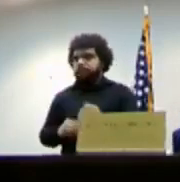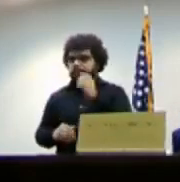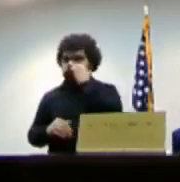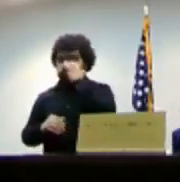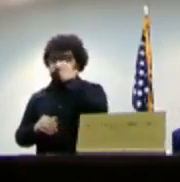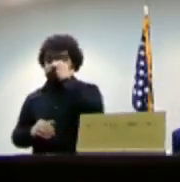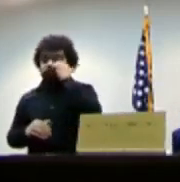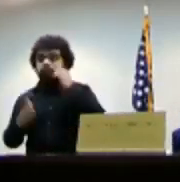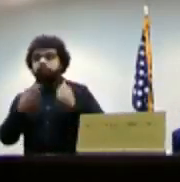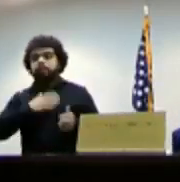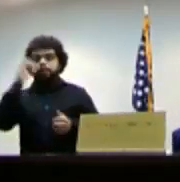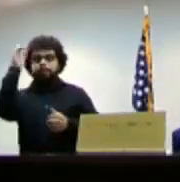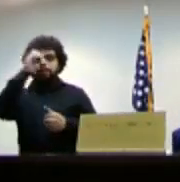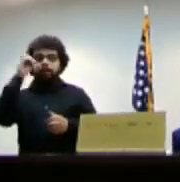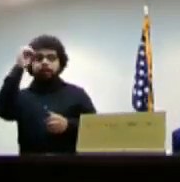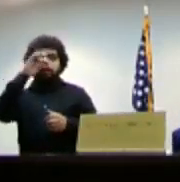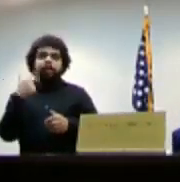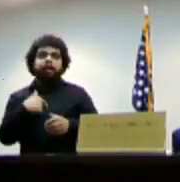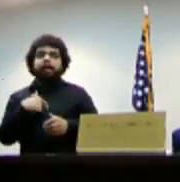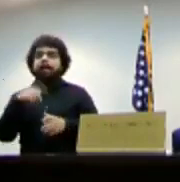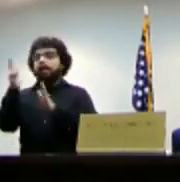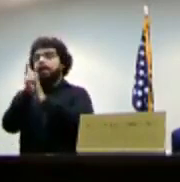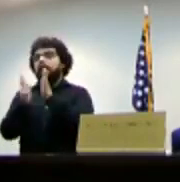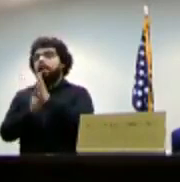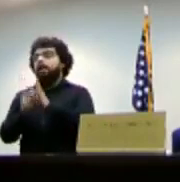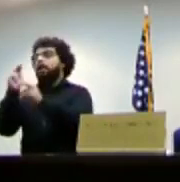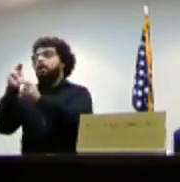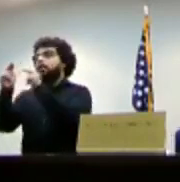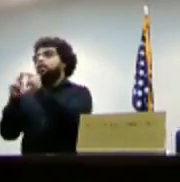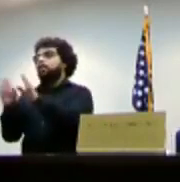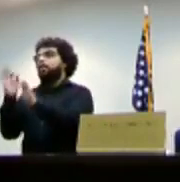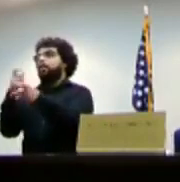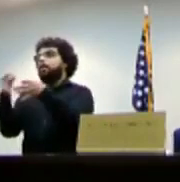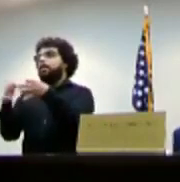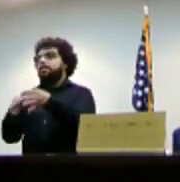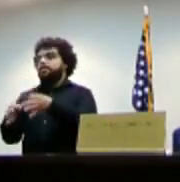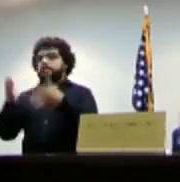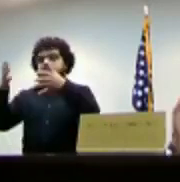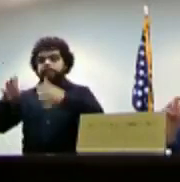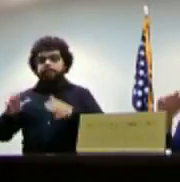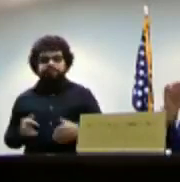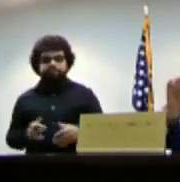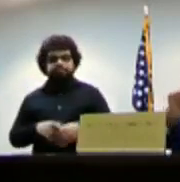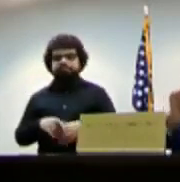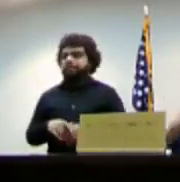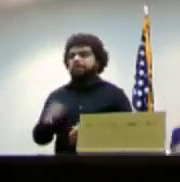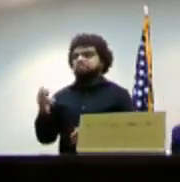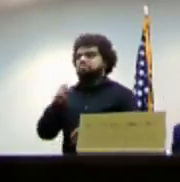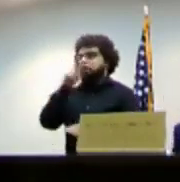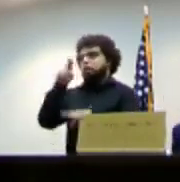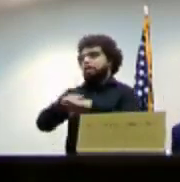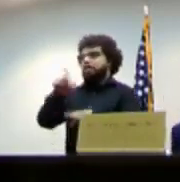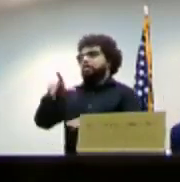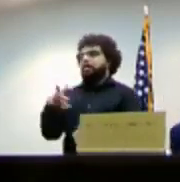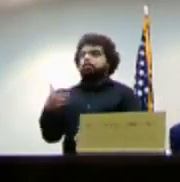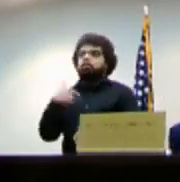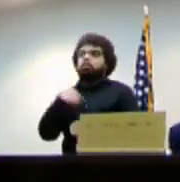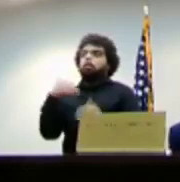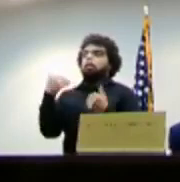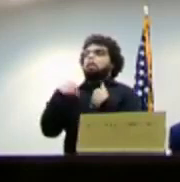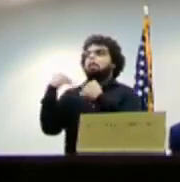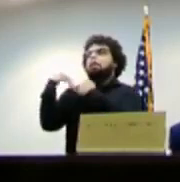opinión es que la ley es que el negociado es que la define y está en manos del negociado. Como siempre, pasando la bola. Usted, dígame, ingeniero